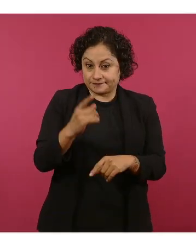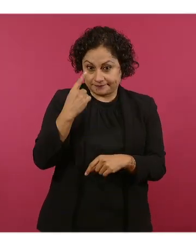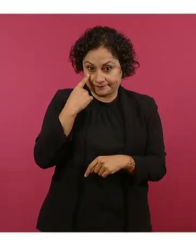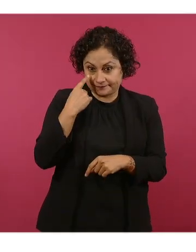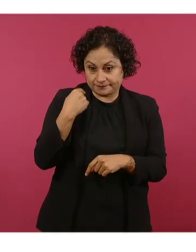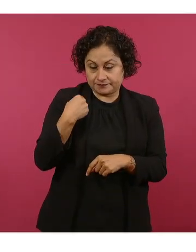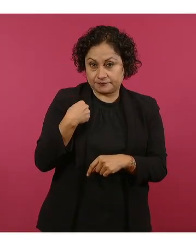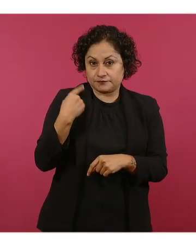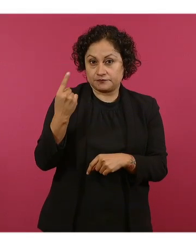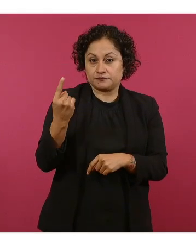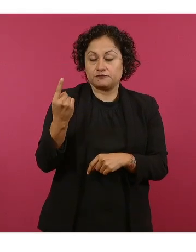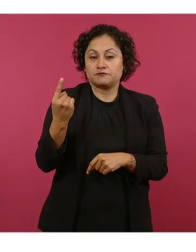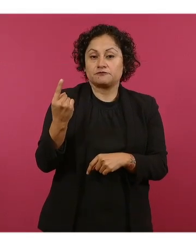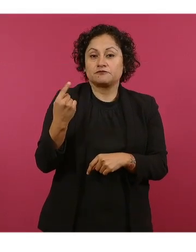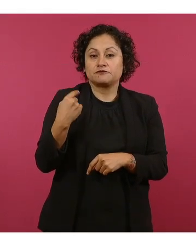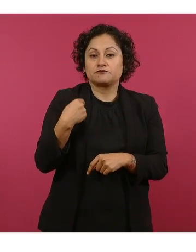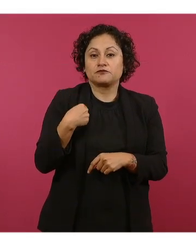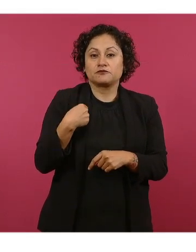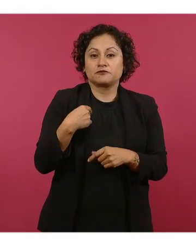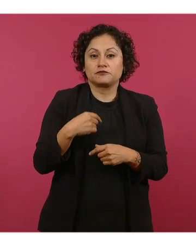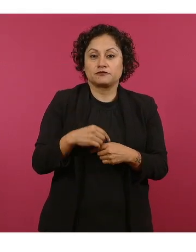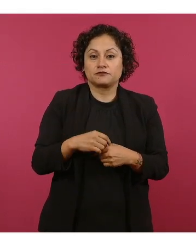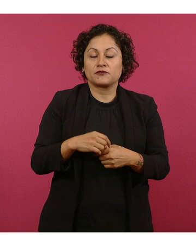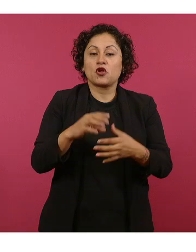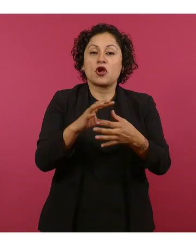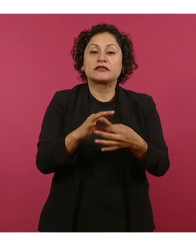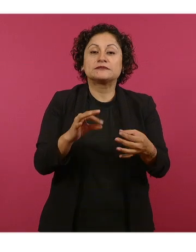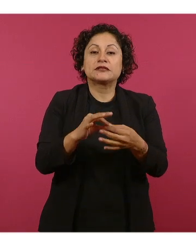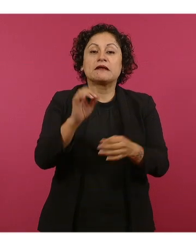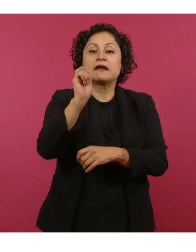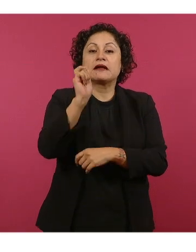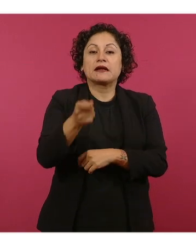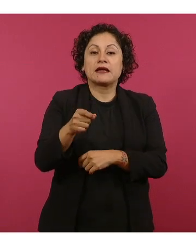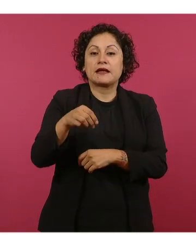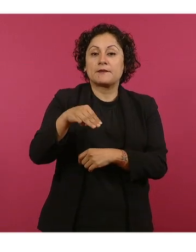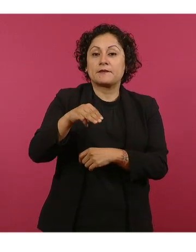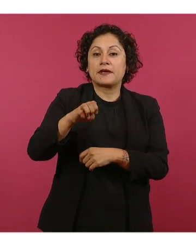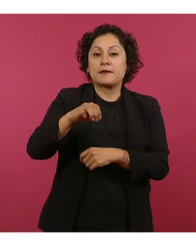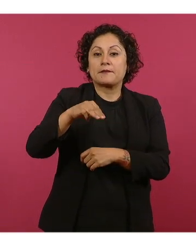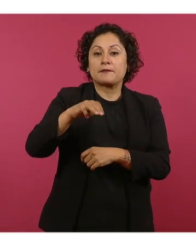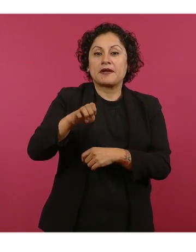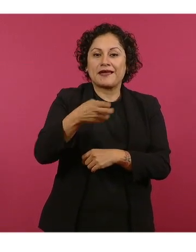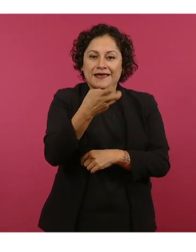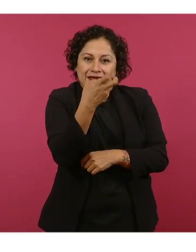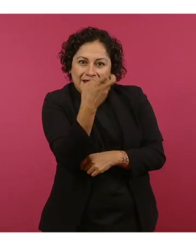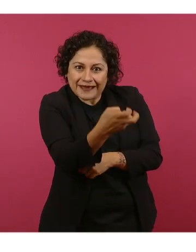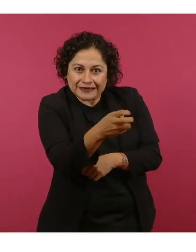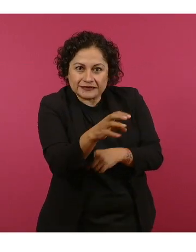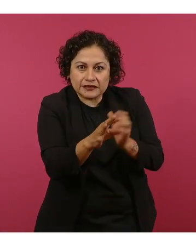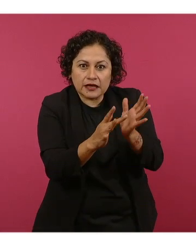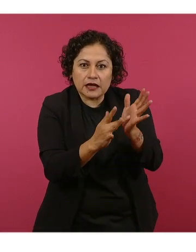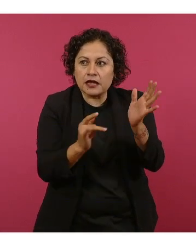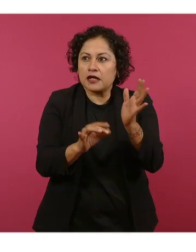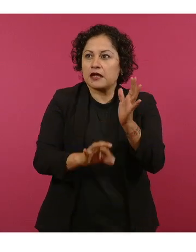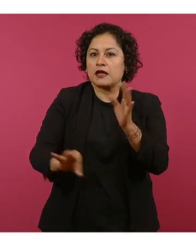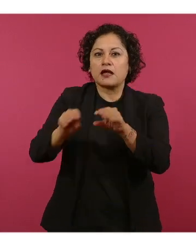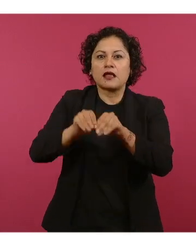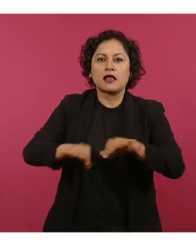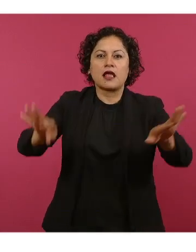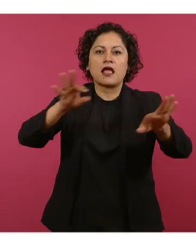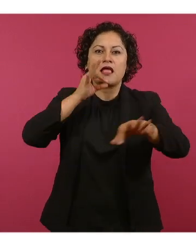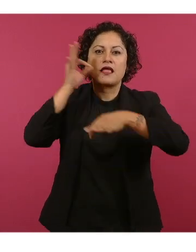este episodio es que un meme se volvió noticia, lo cual quiere decir que banalizan